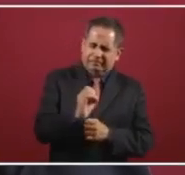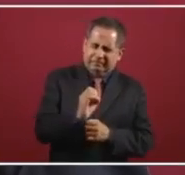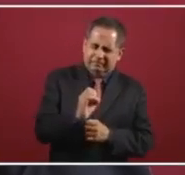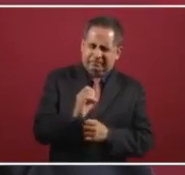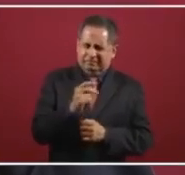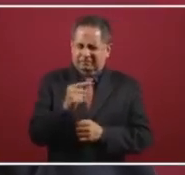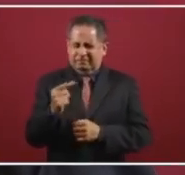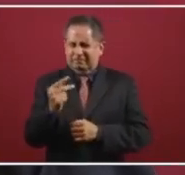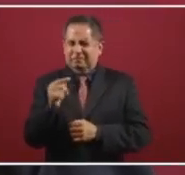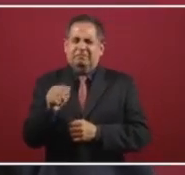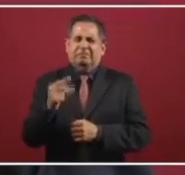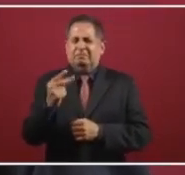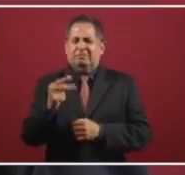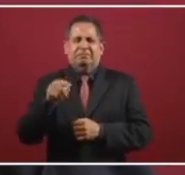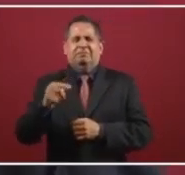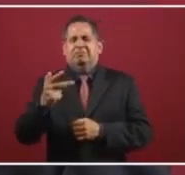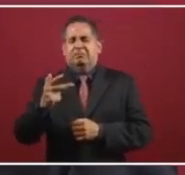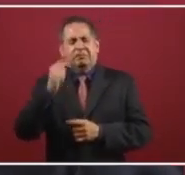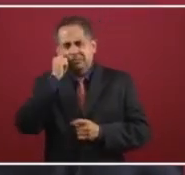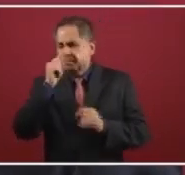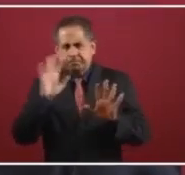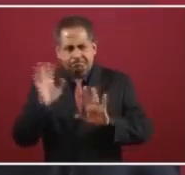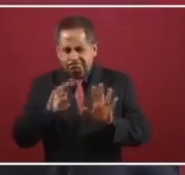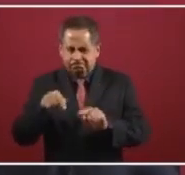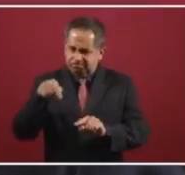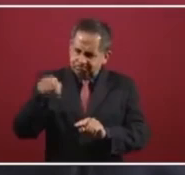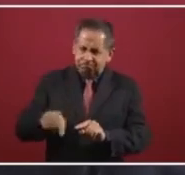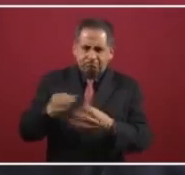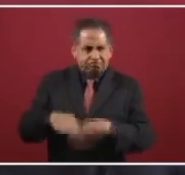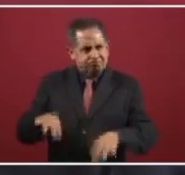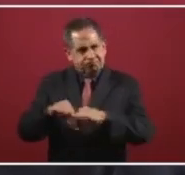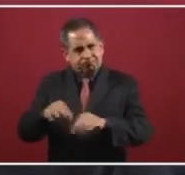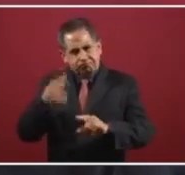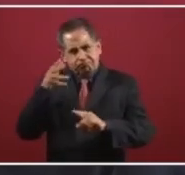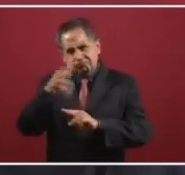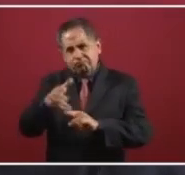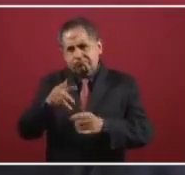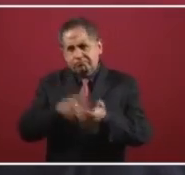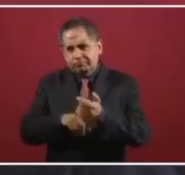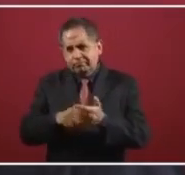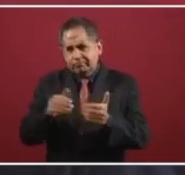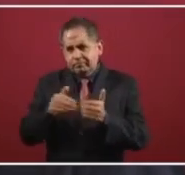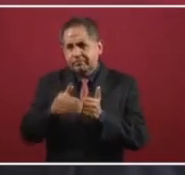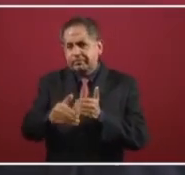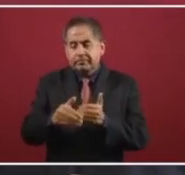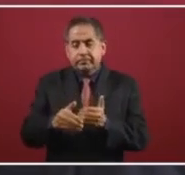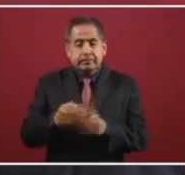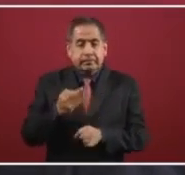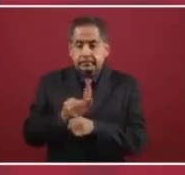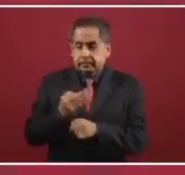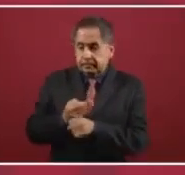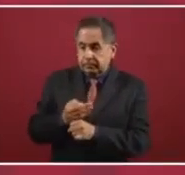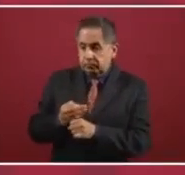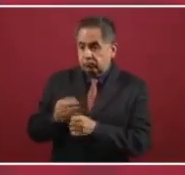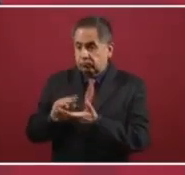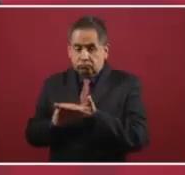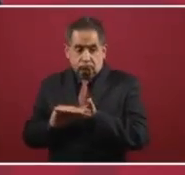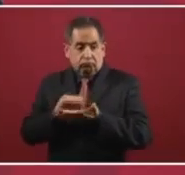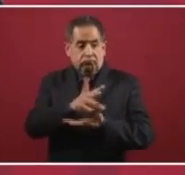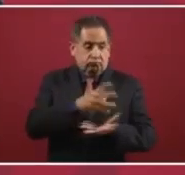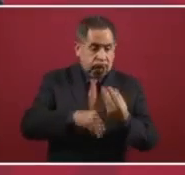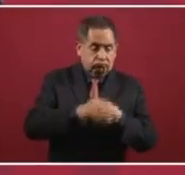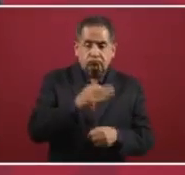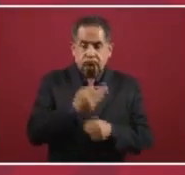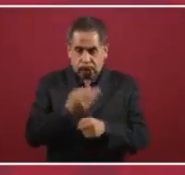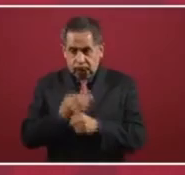o 2.2 o punto 8 no es importante lo importante es que está así porque no ha habido esa gran inversión que se está